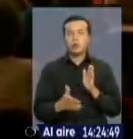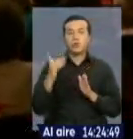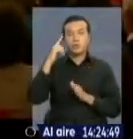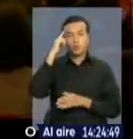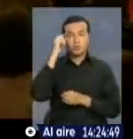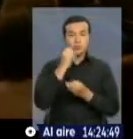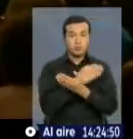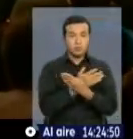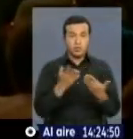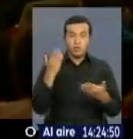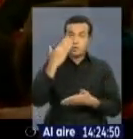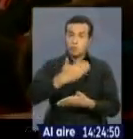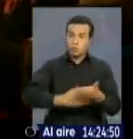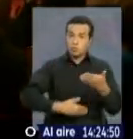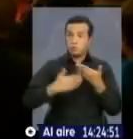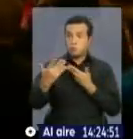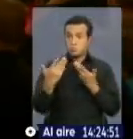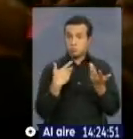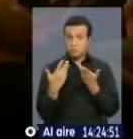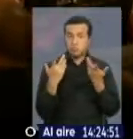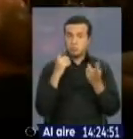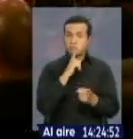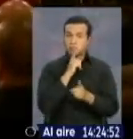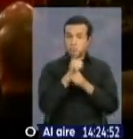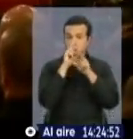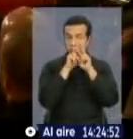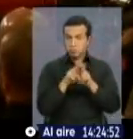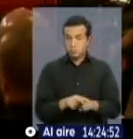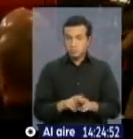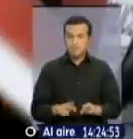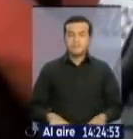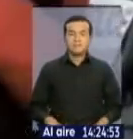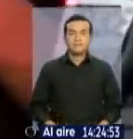que prepara un documento conjunto para ser analizado.